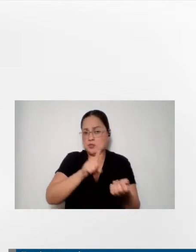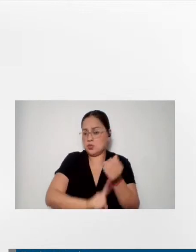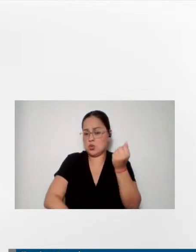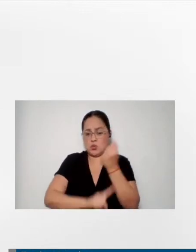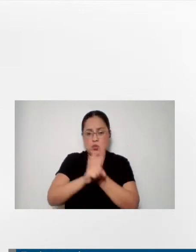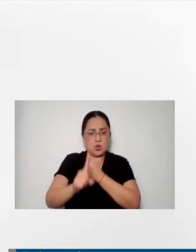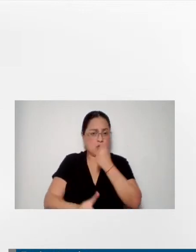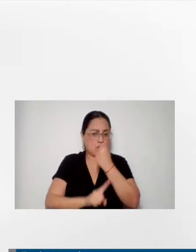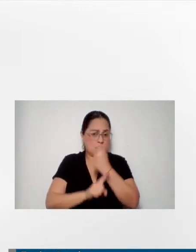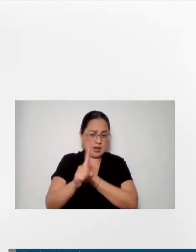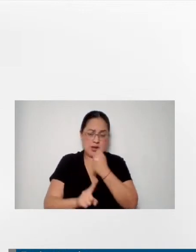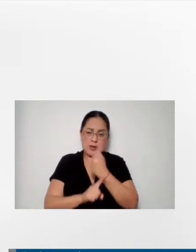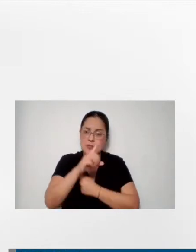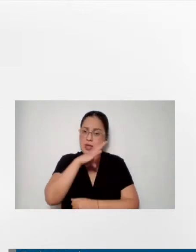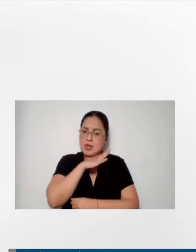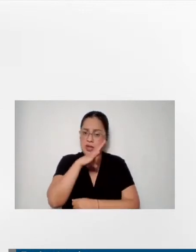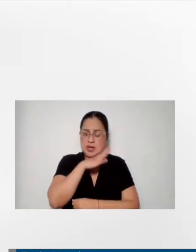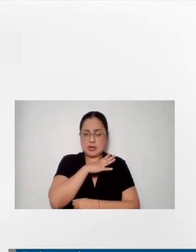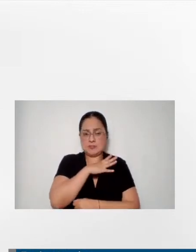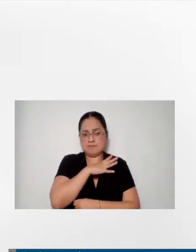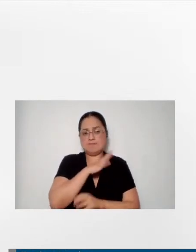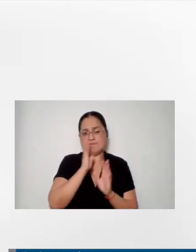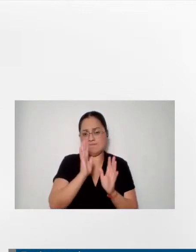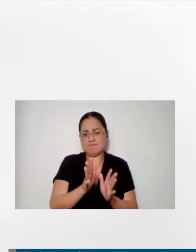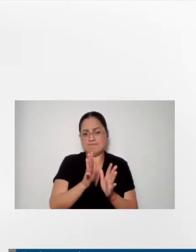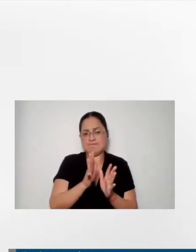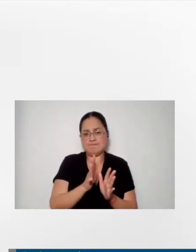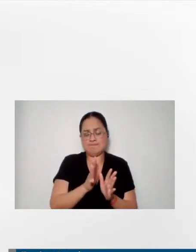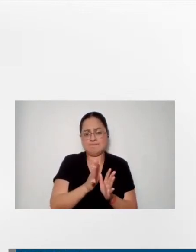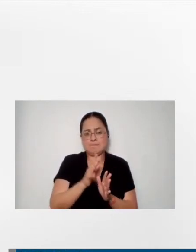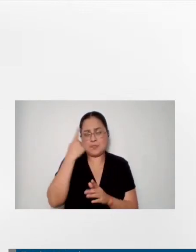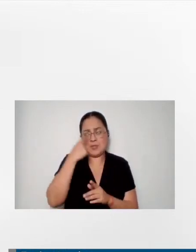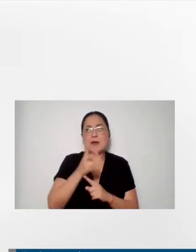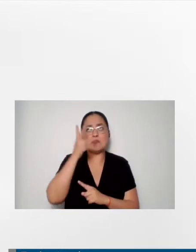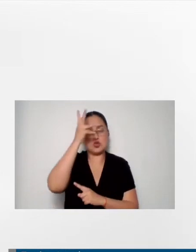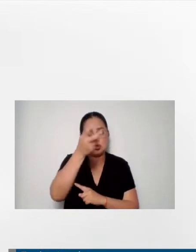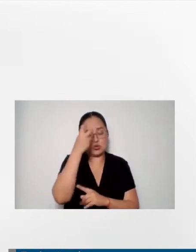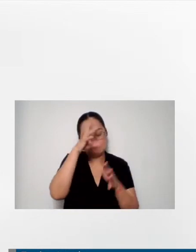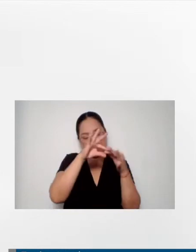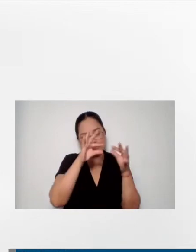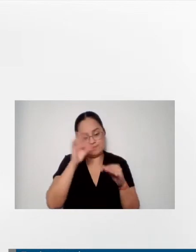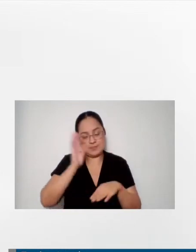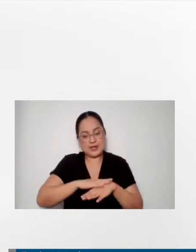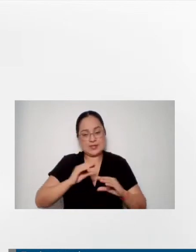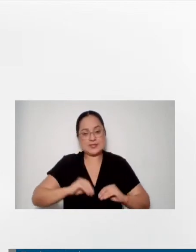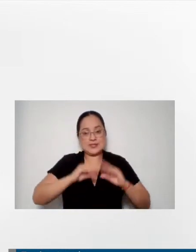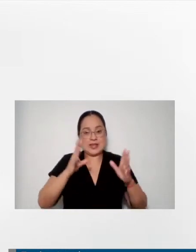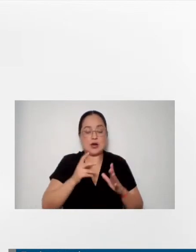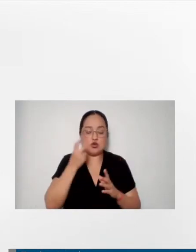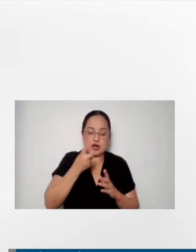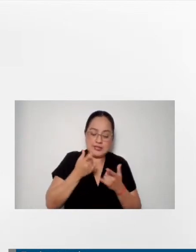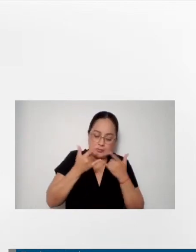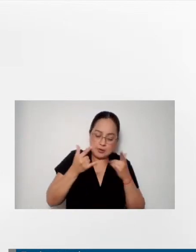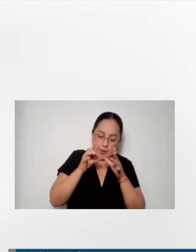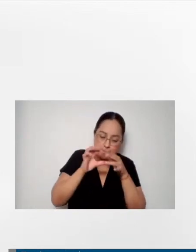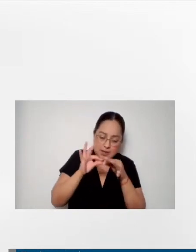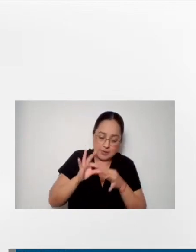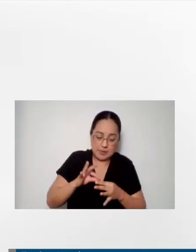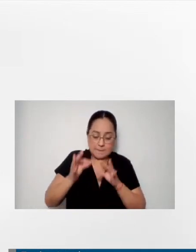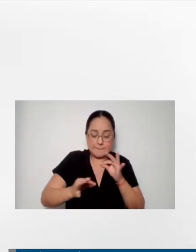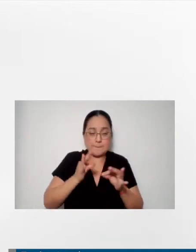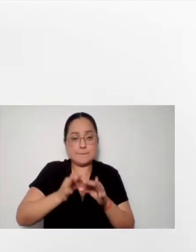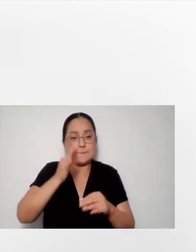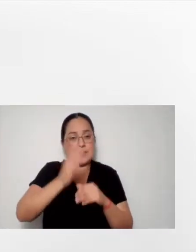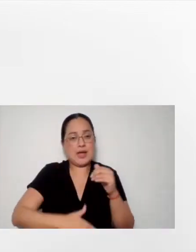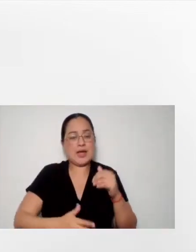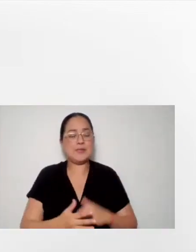bueno, igual y hablamos de eso un poquito ahora a futuro. Entonces con ese recuento me quedo.